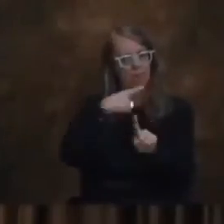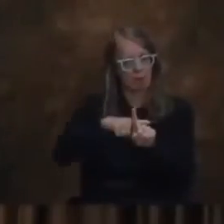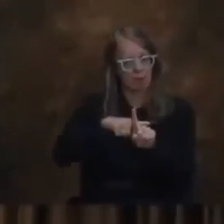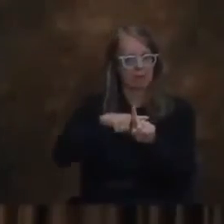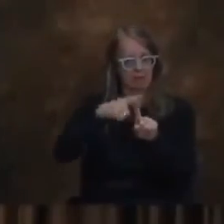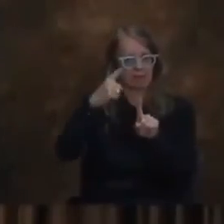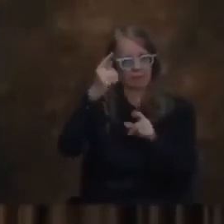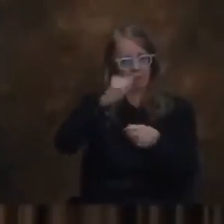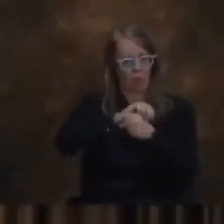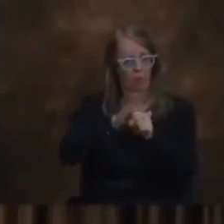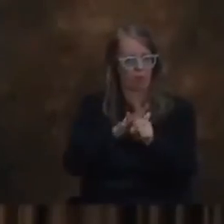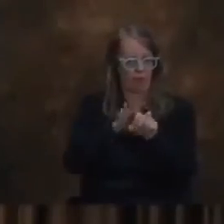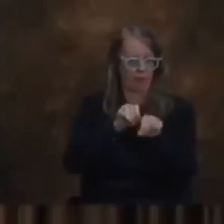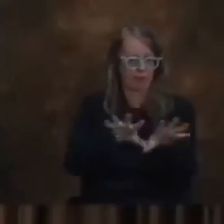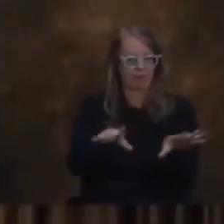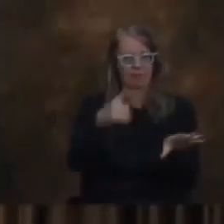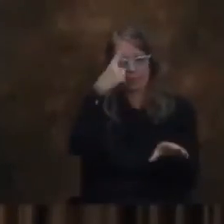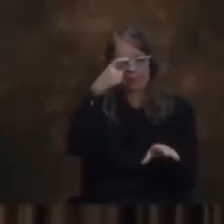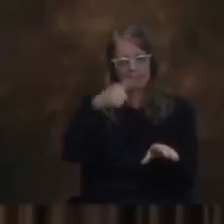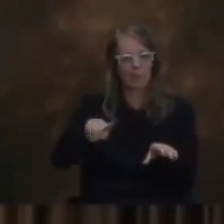un incremento en casos